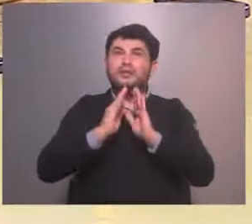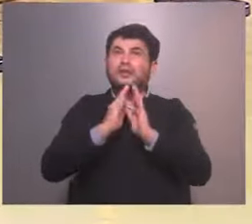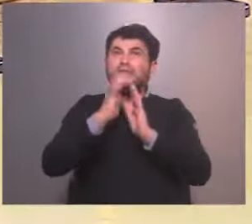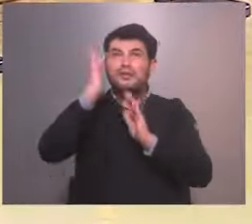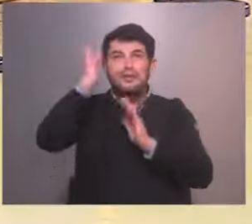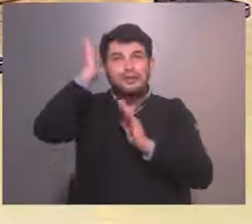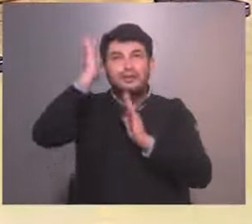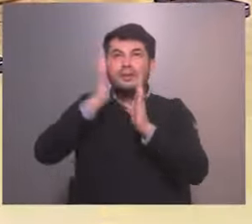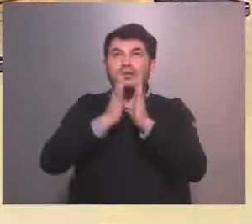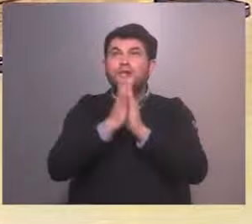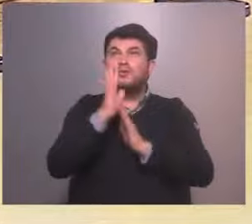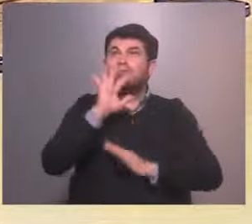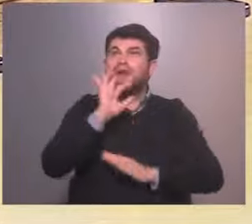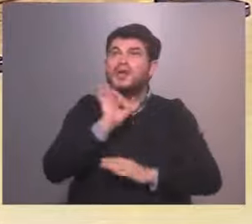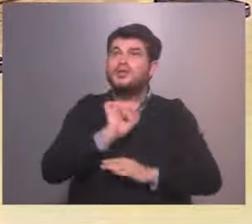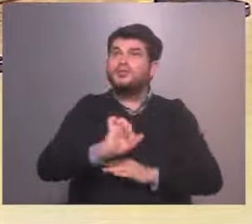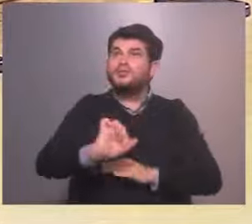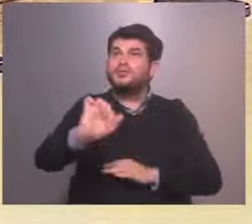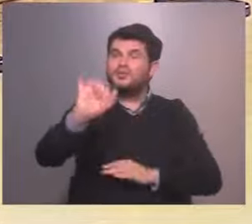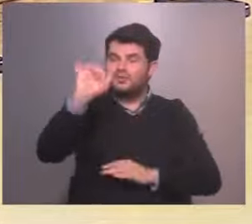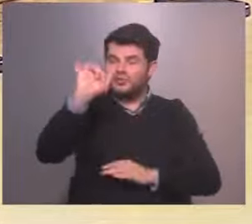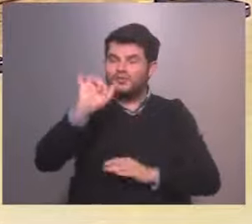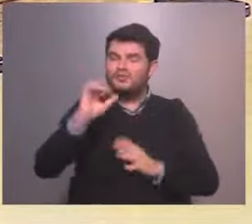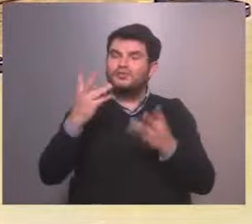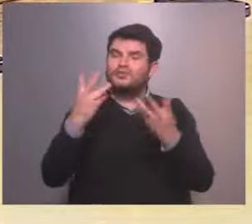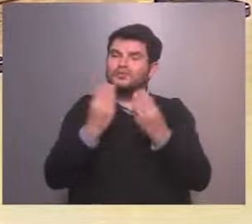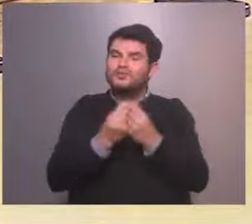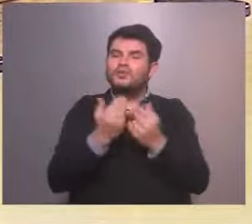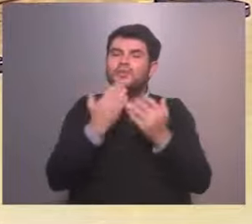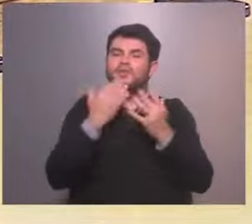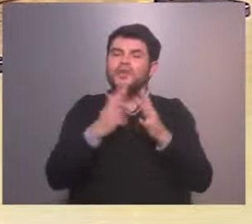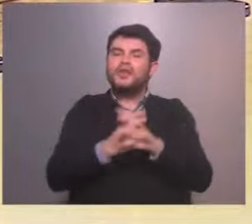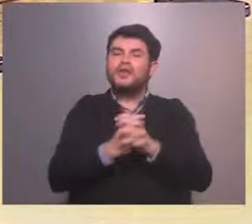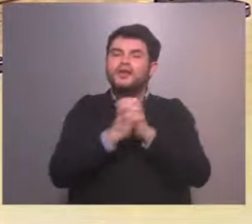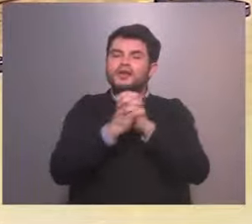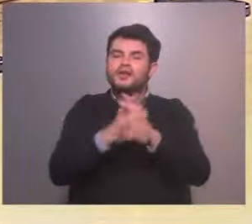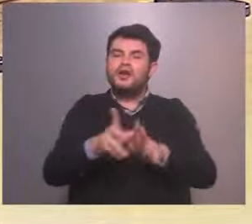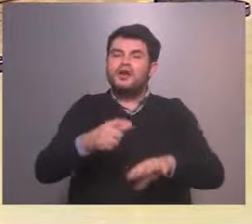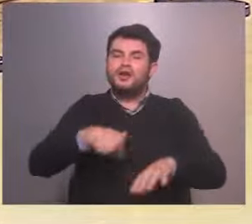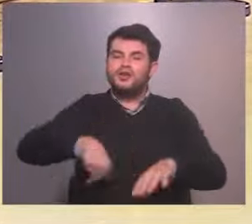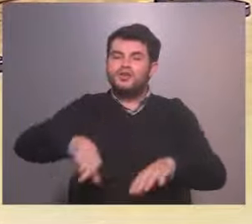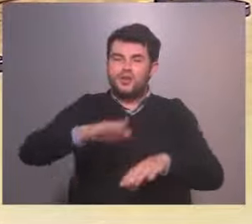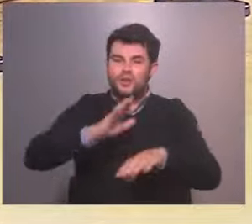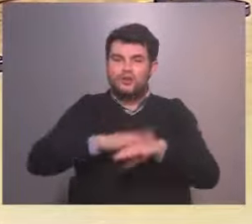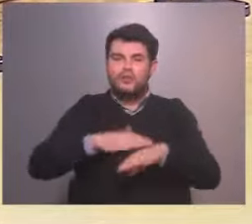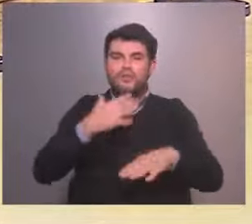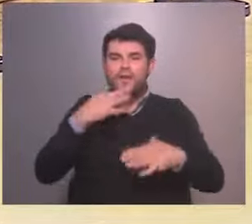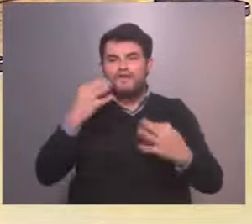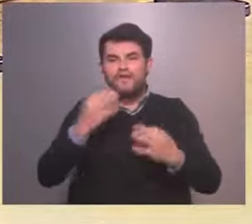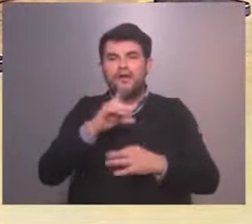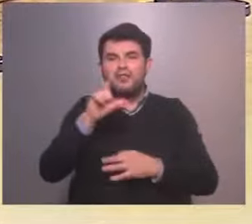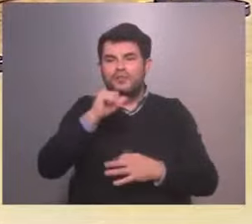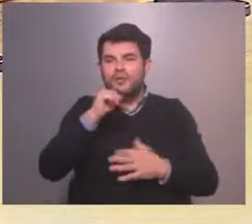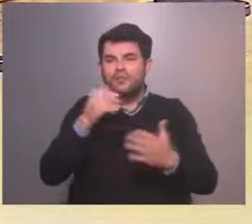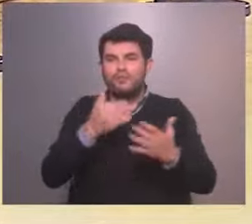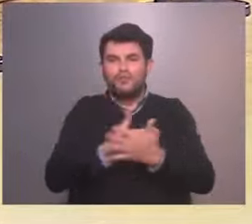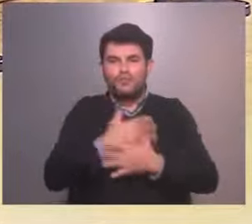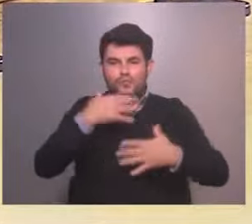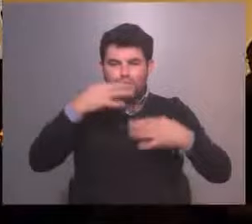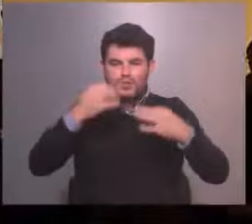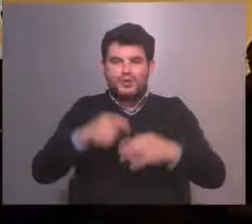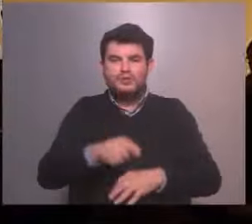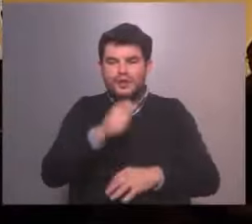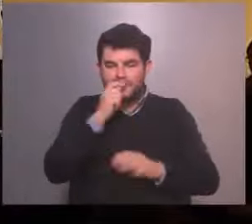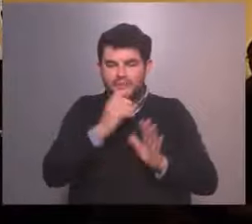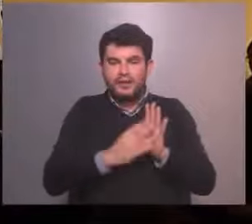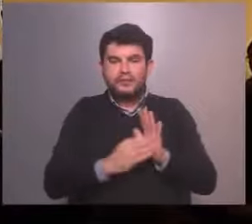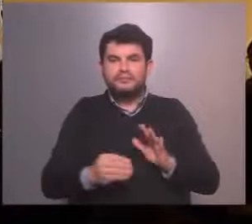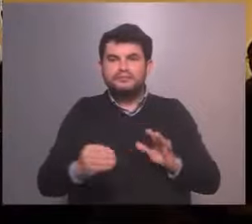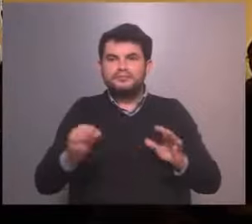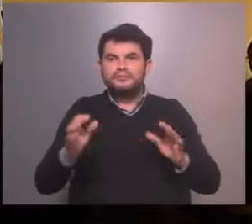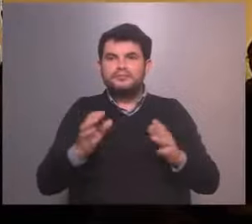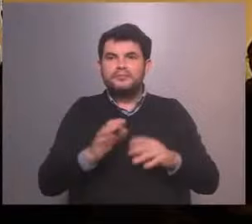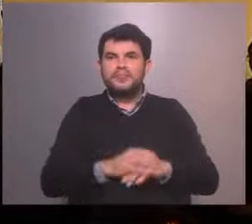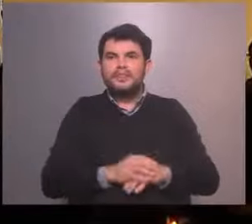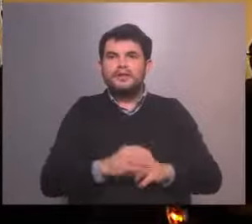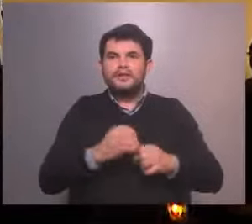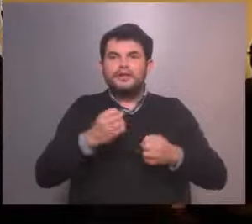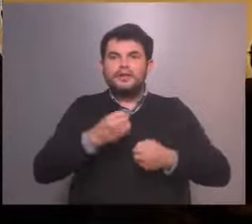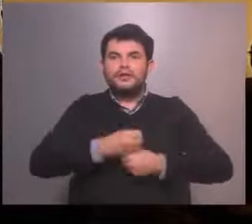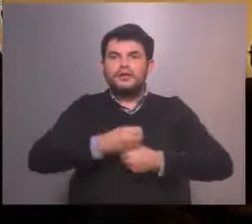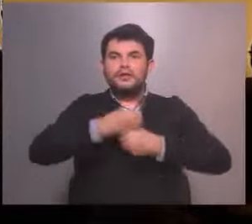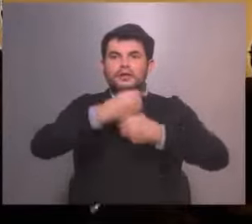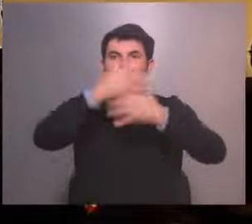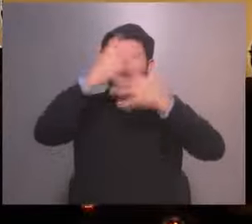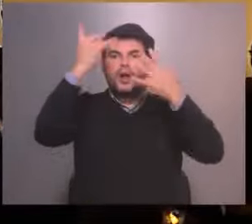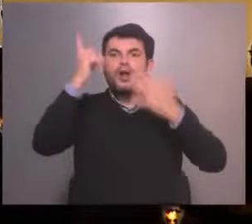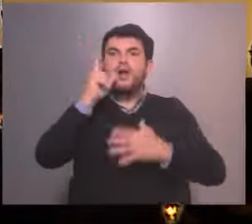Dios te salve María, llena eres de gracia, el Señor está contigo. Bendita tú eres entre todas las